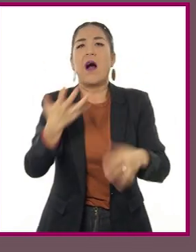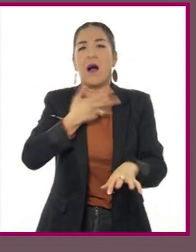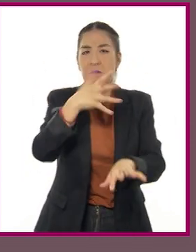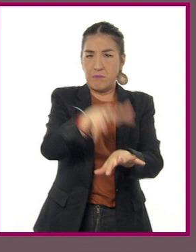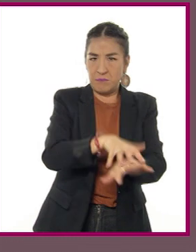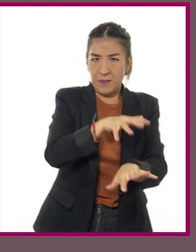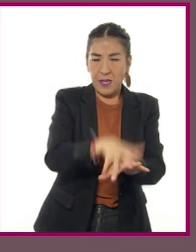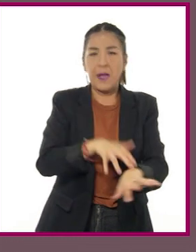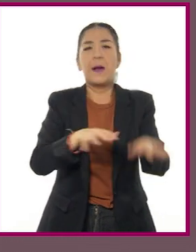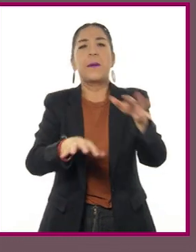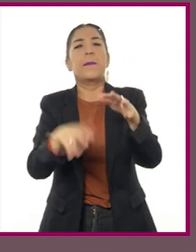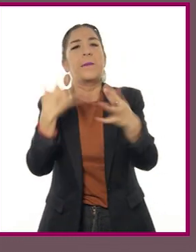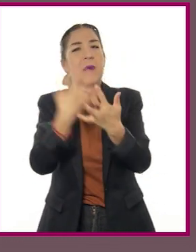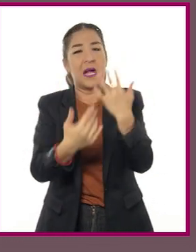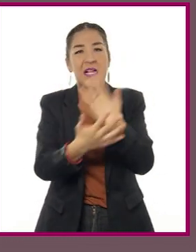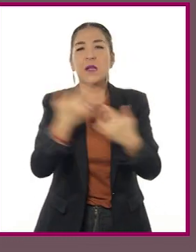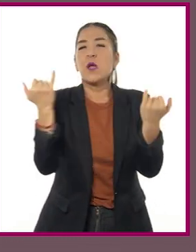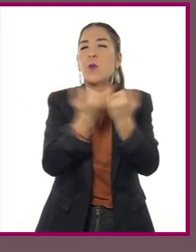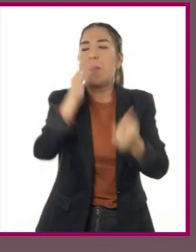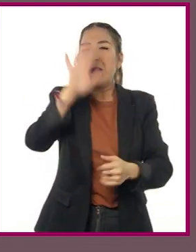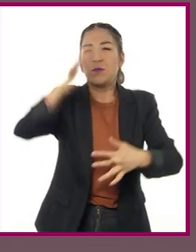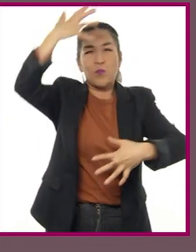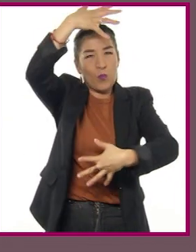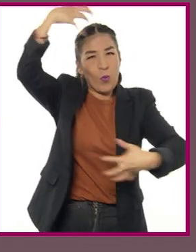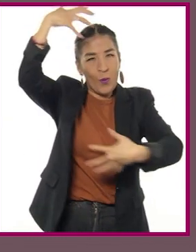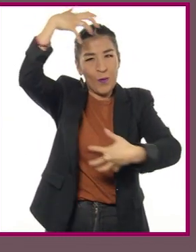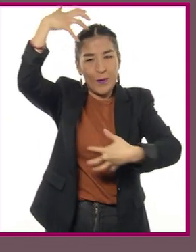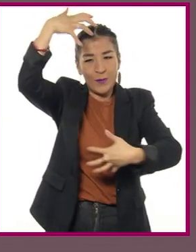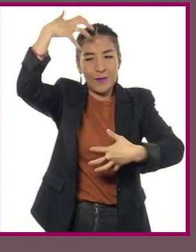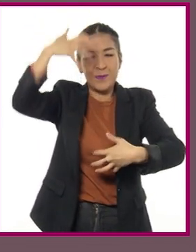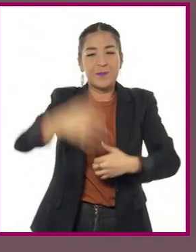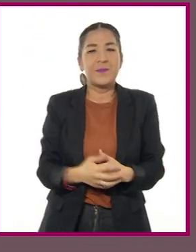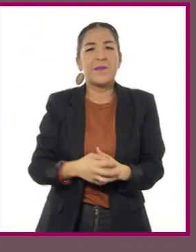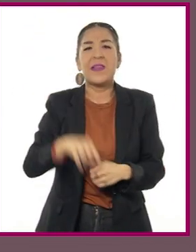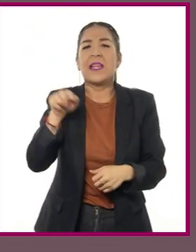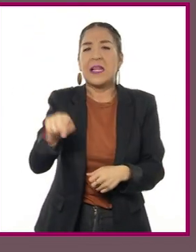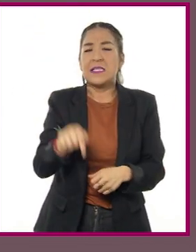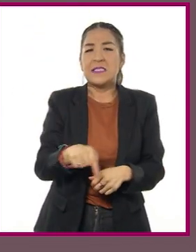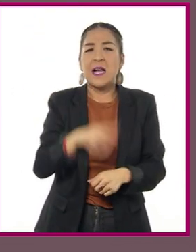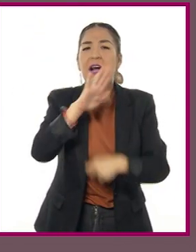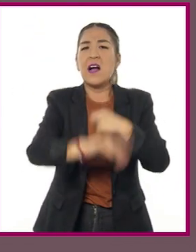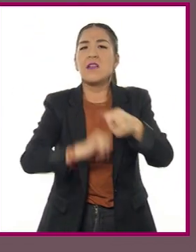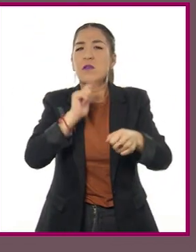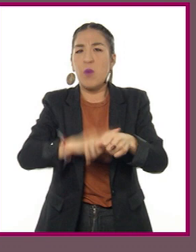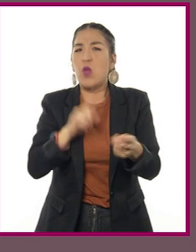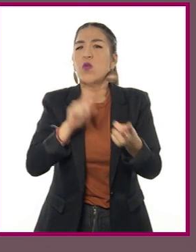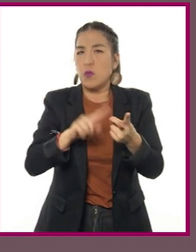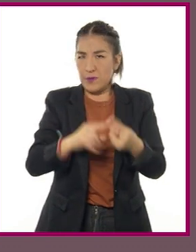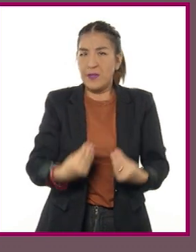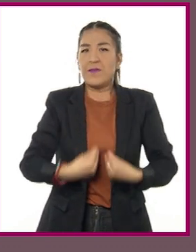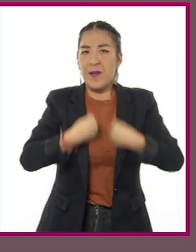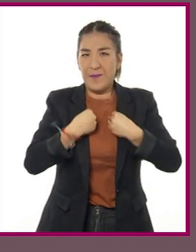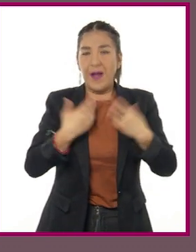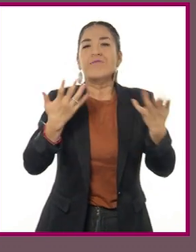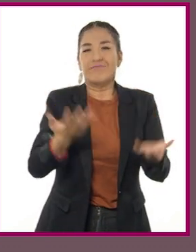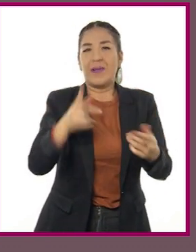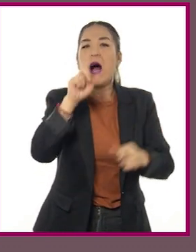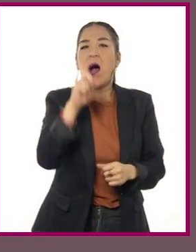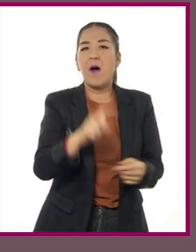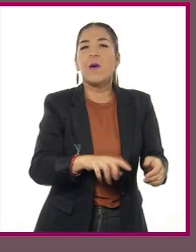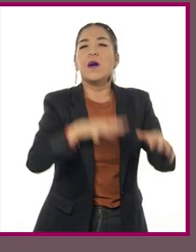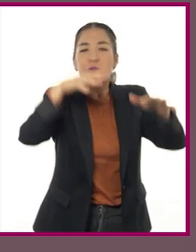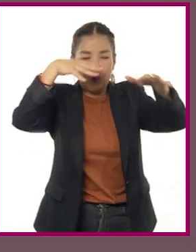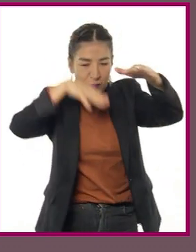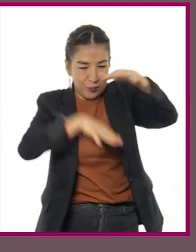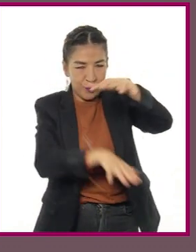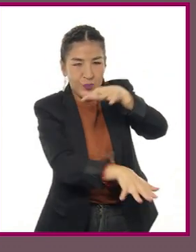las manos y pies como mono. Habita este animal en los profundos manantiales de las aguas. Si